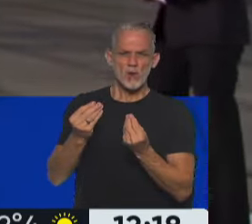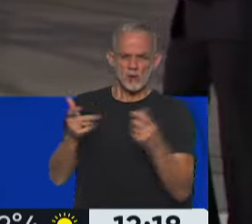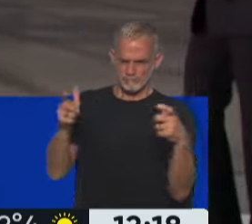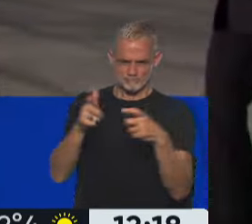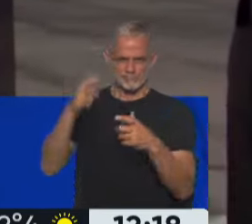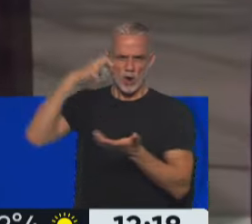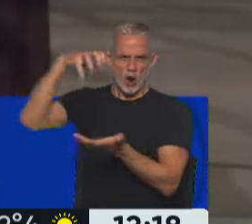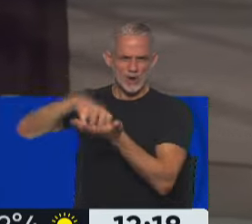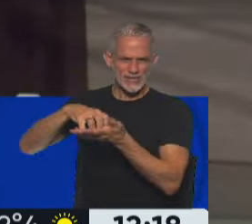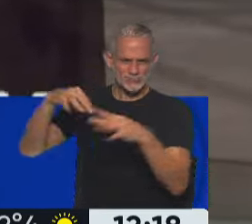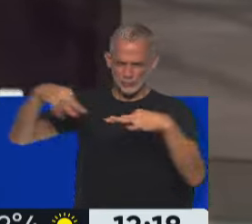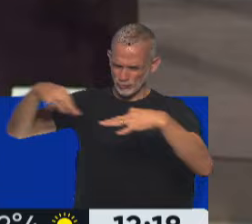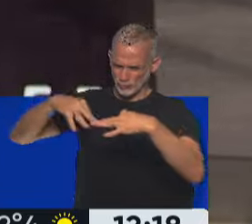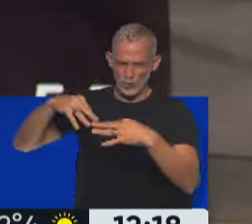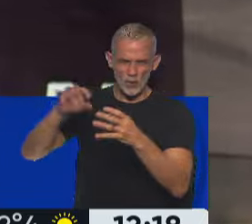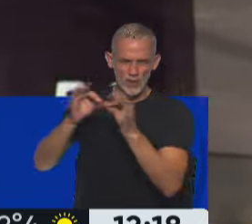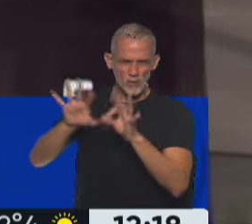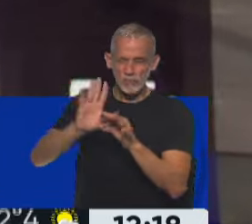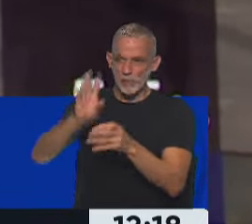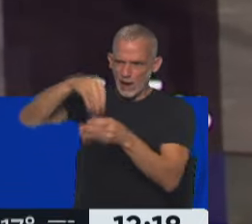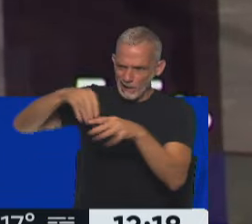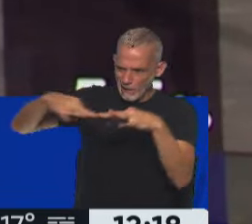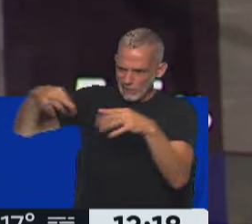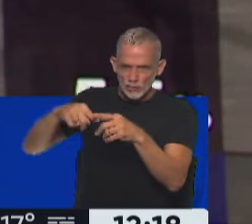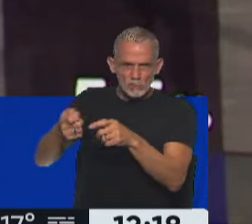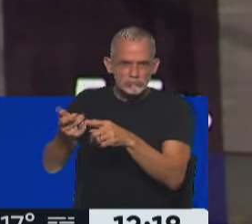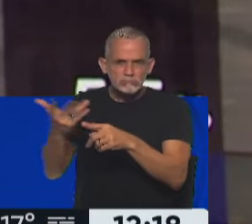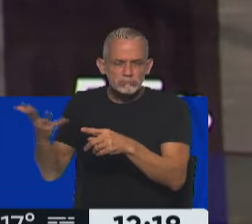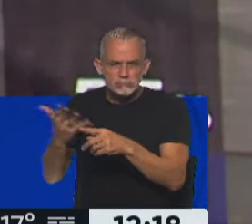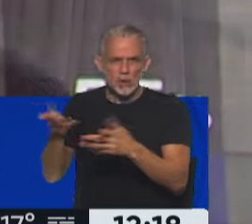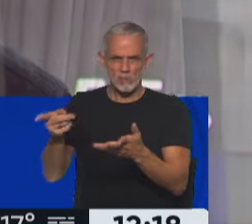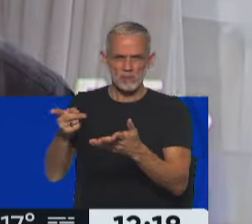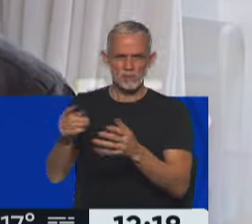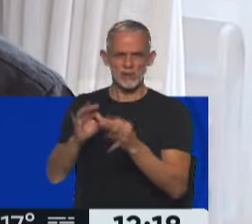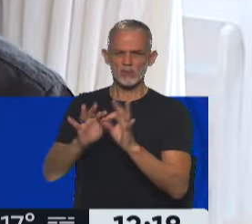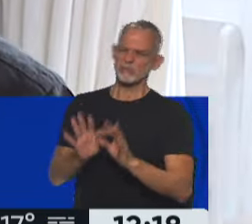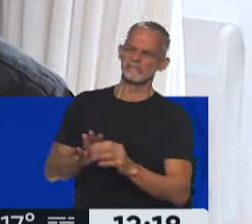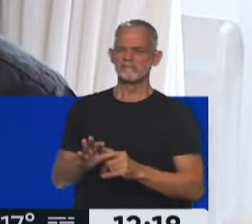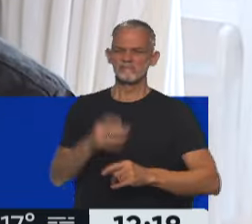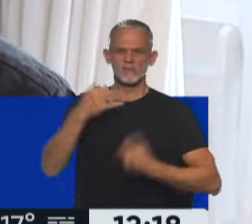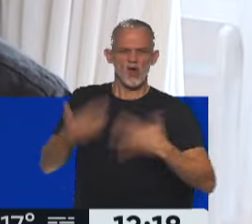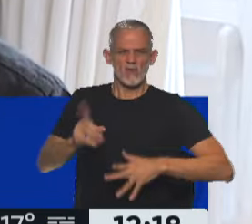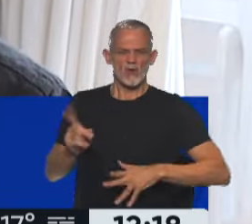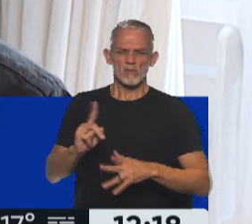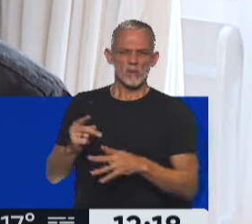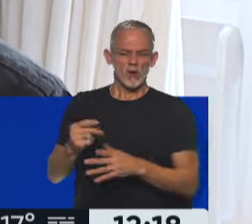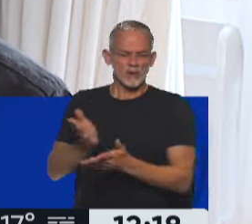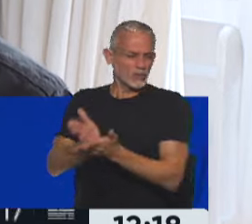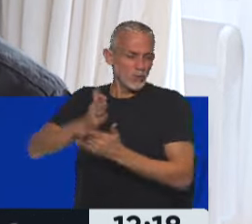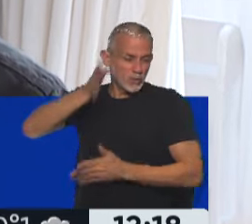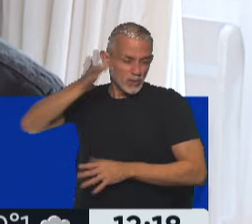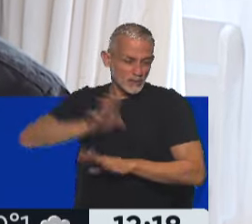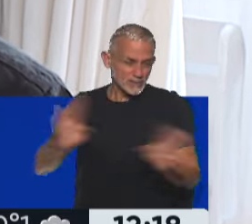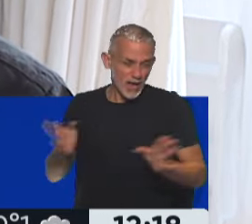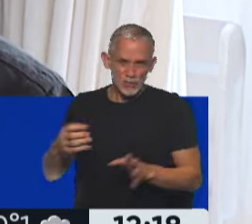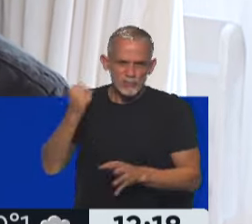del Parlamento Europeo cuando tenés adentro un grupo significativo de euroescépticos, de extremistas, cómo